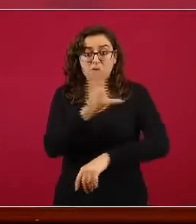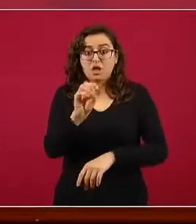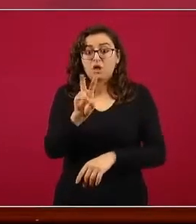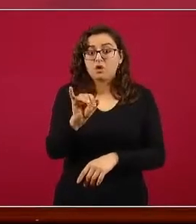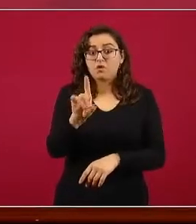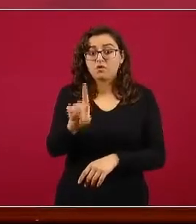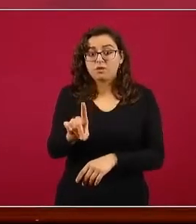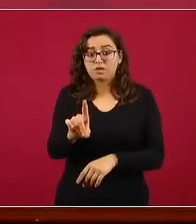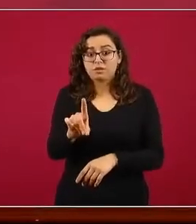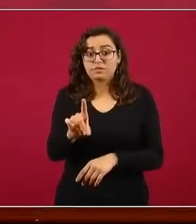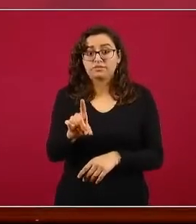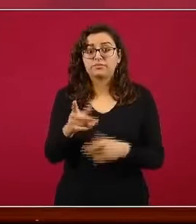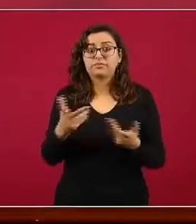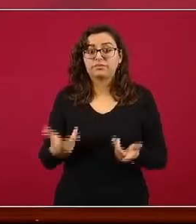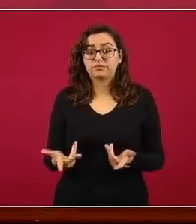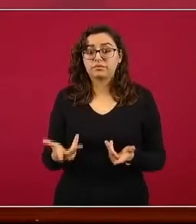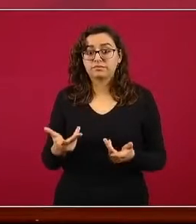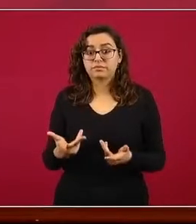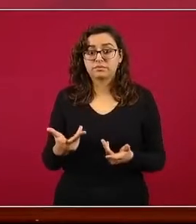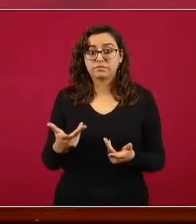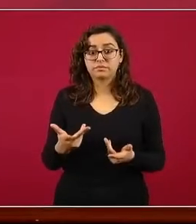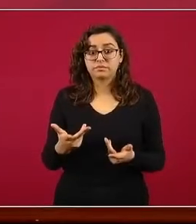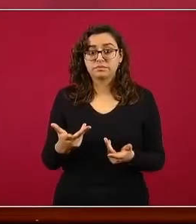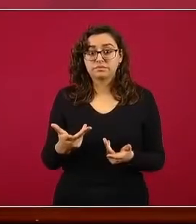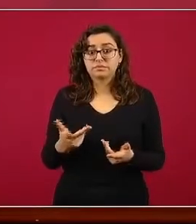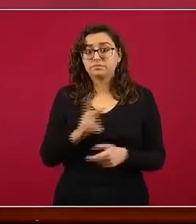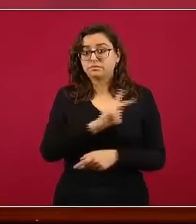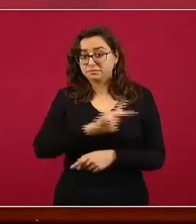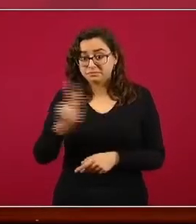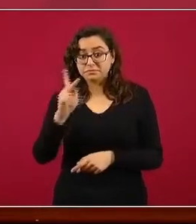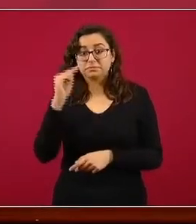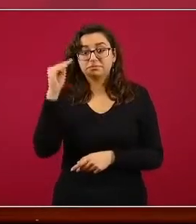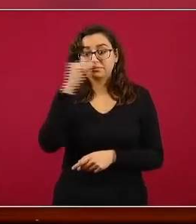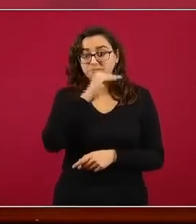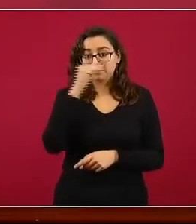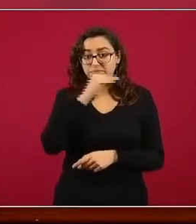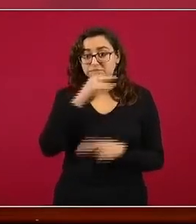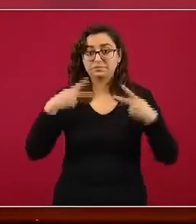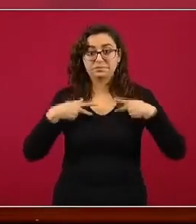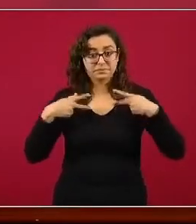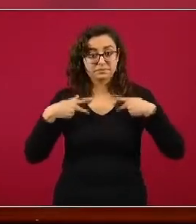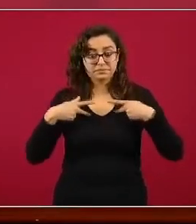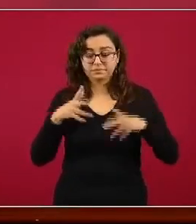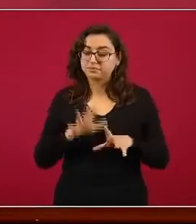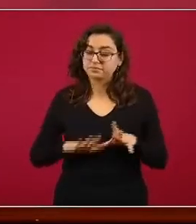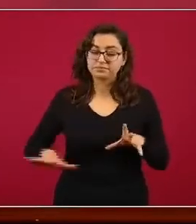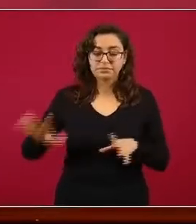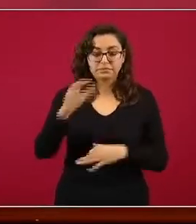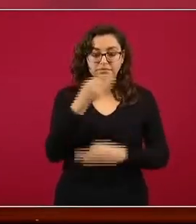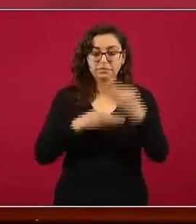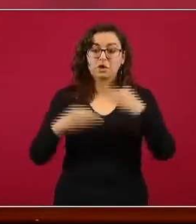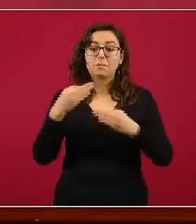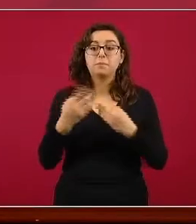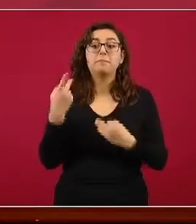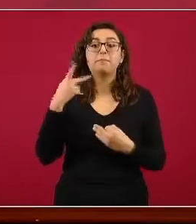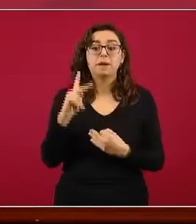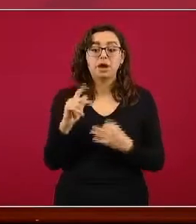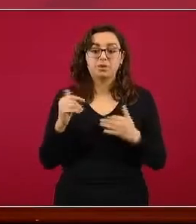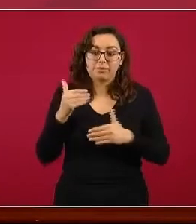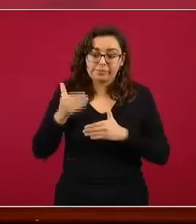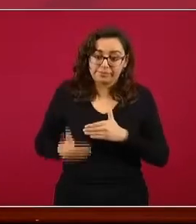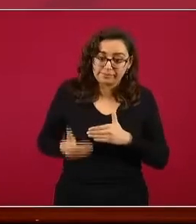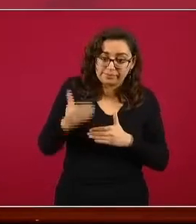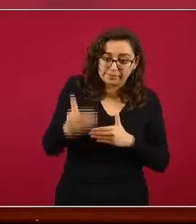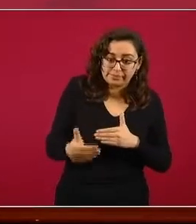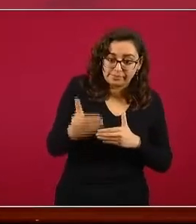que contempla tener una cobertura universal, gratuita para toda la población, contempla varias fases, contempla 5